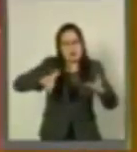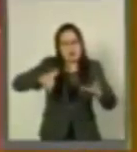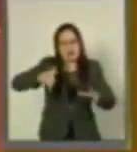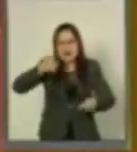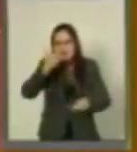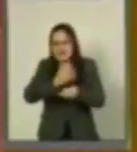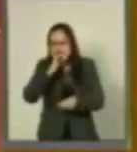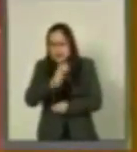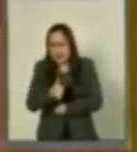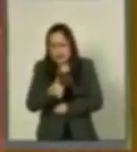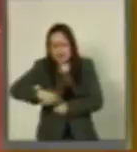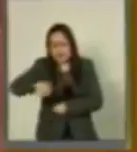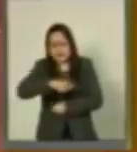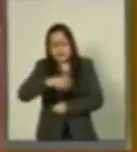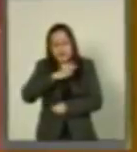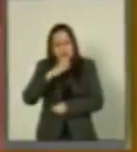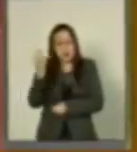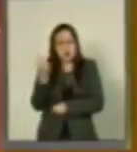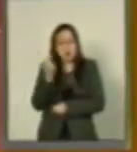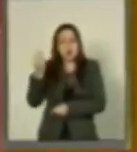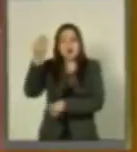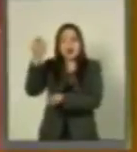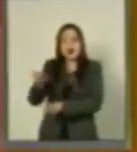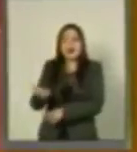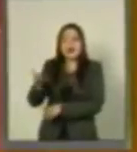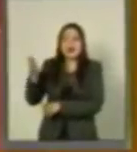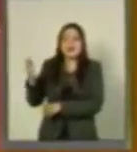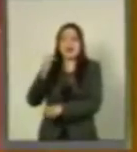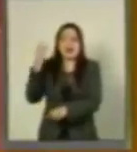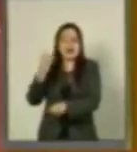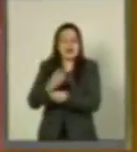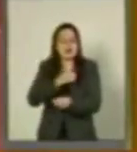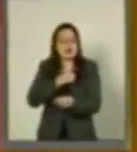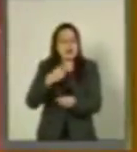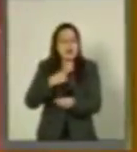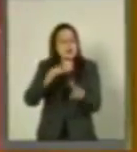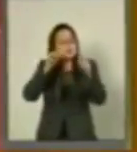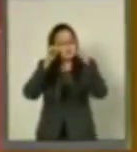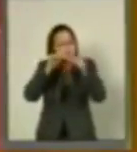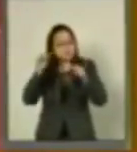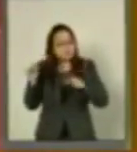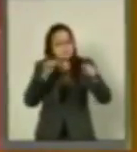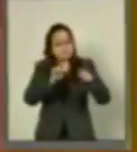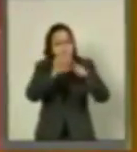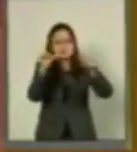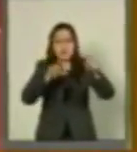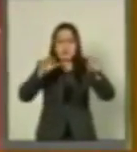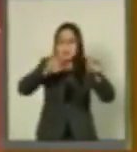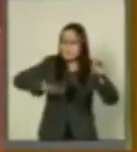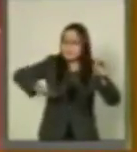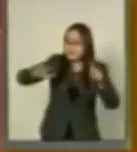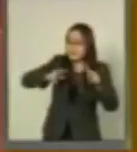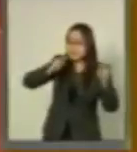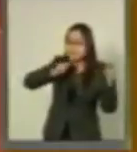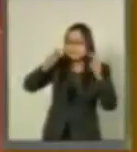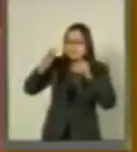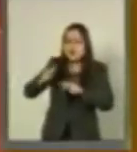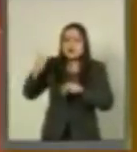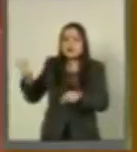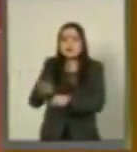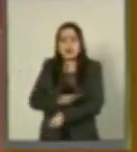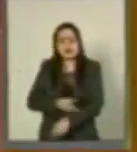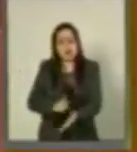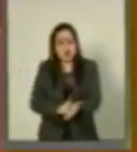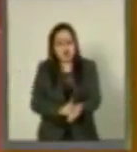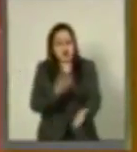Es urgente que la Federación vuelva sus ojos hacia el sur, pero no con